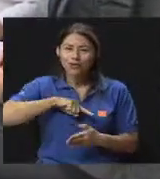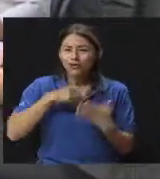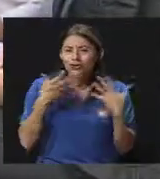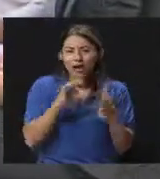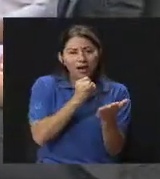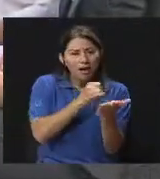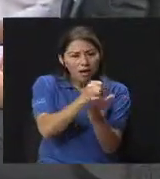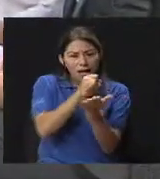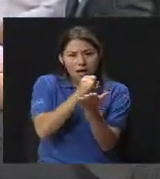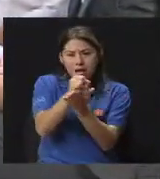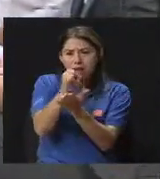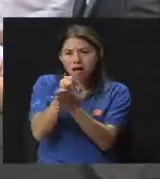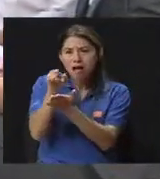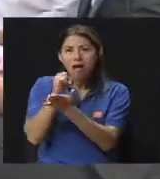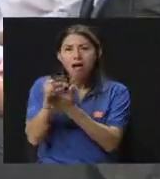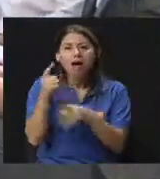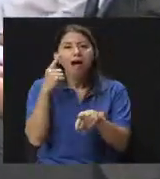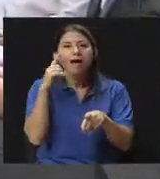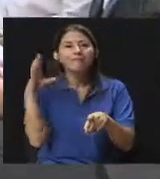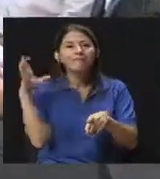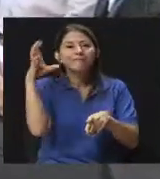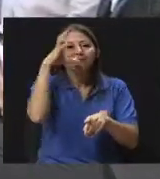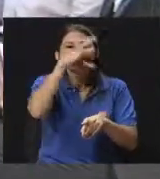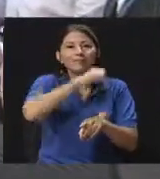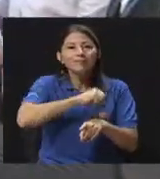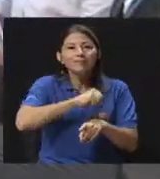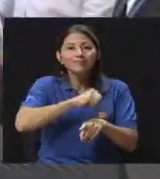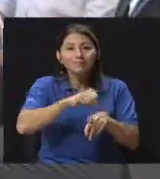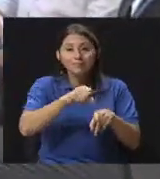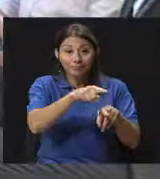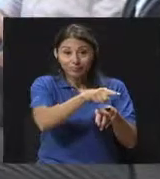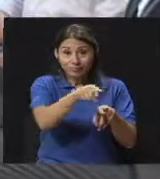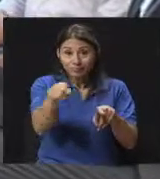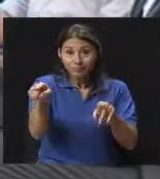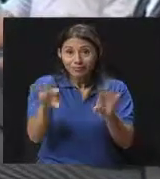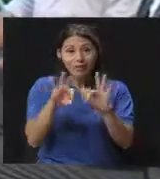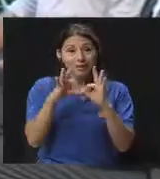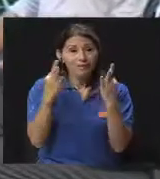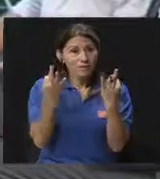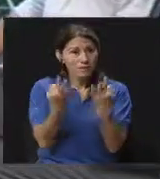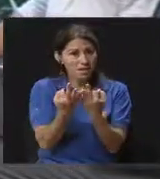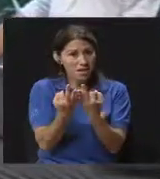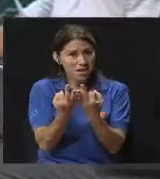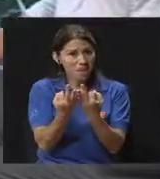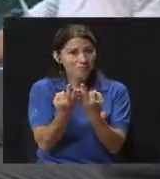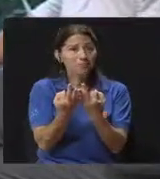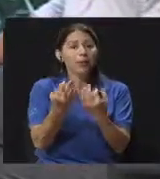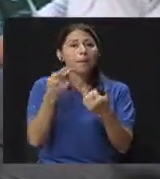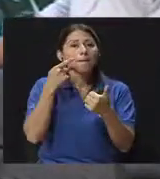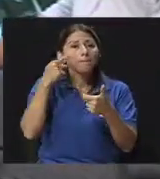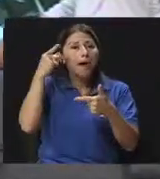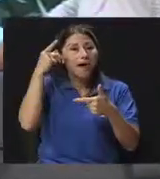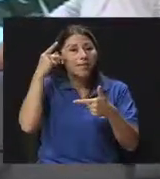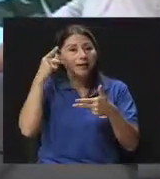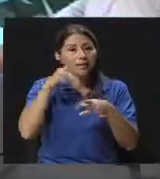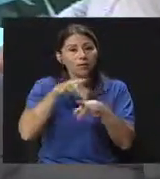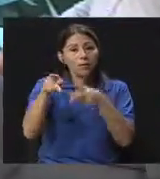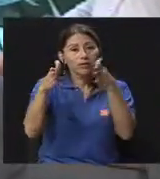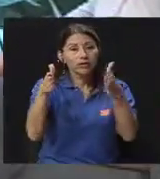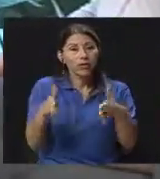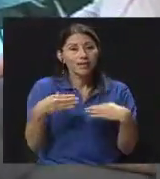donde vimos que existe un desconocimiento por parte de la familia, padres y profesionales de